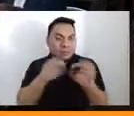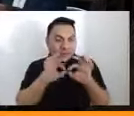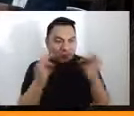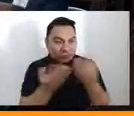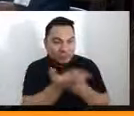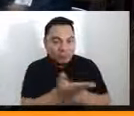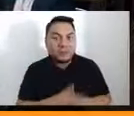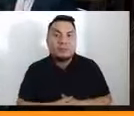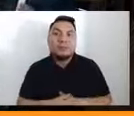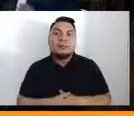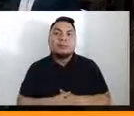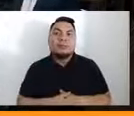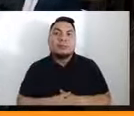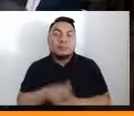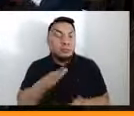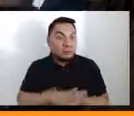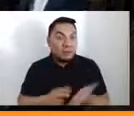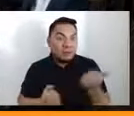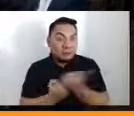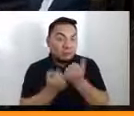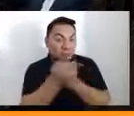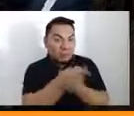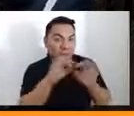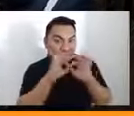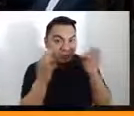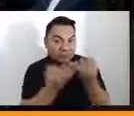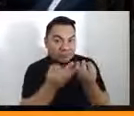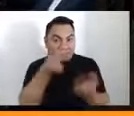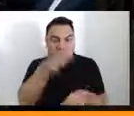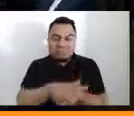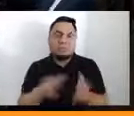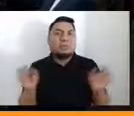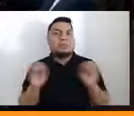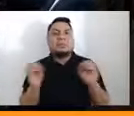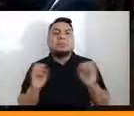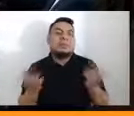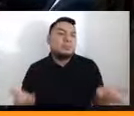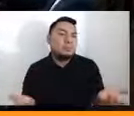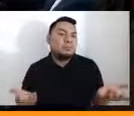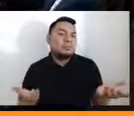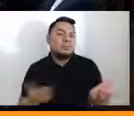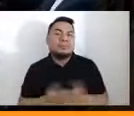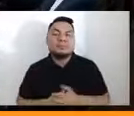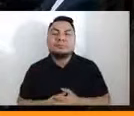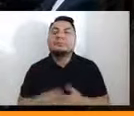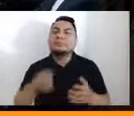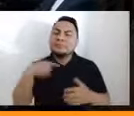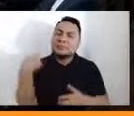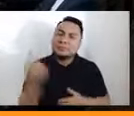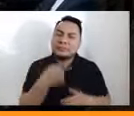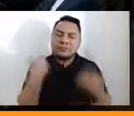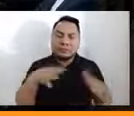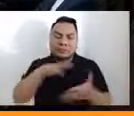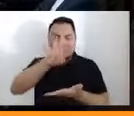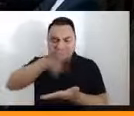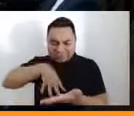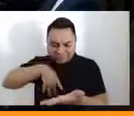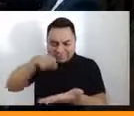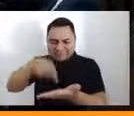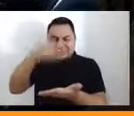familia no no no se ha probado nada estamos en una tienda